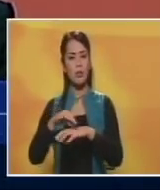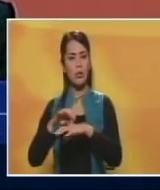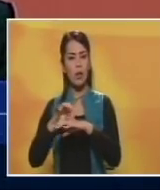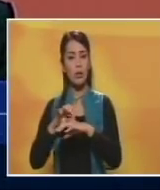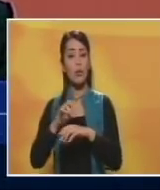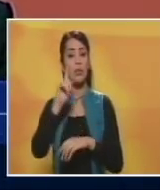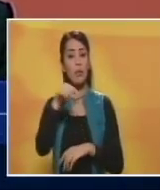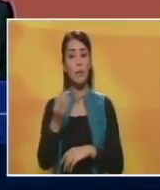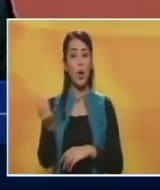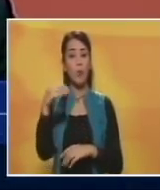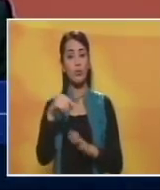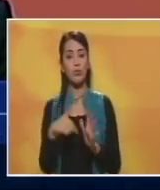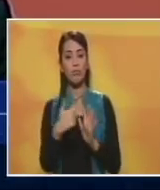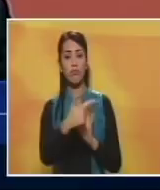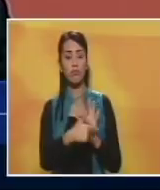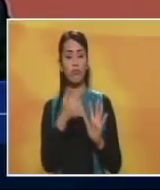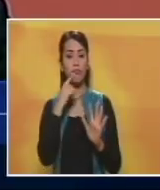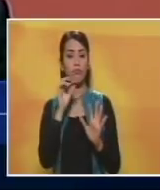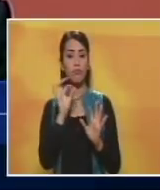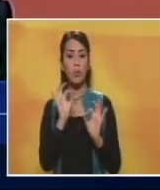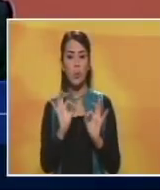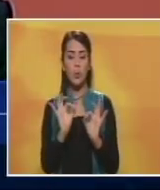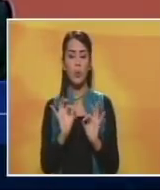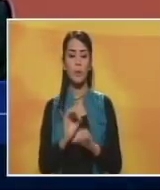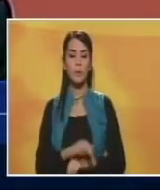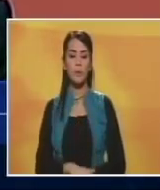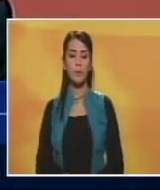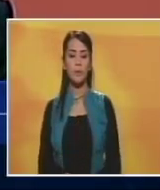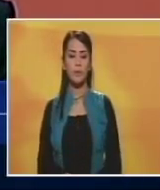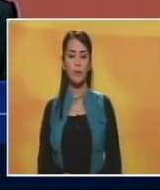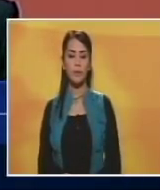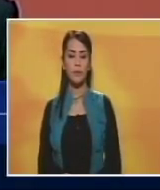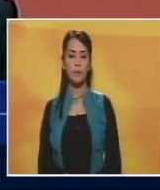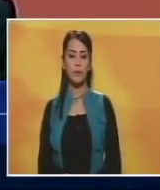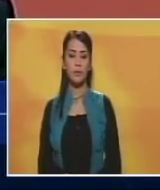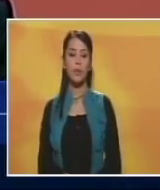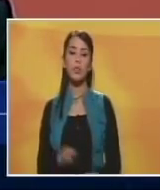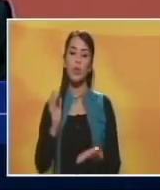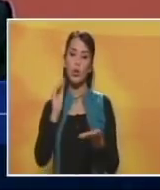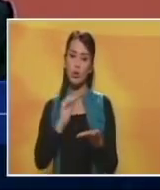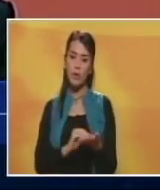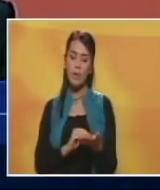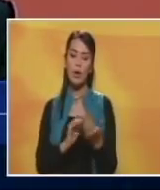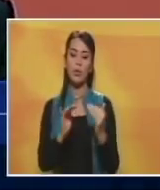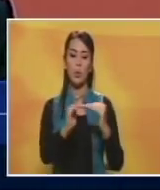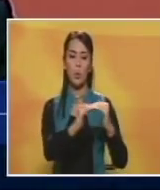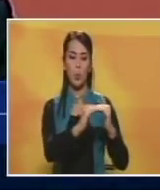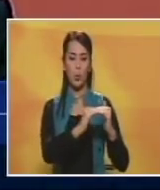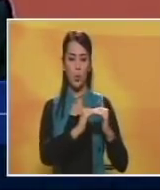productos sigan al ritmo del abastecimiento que se está dando y volver a buscar los equilibrios